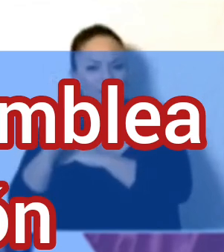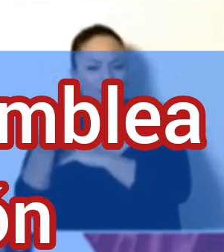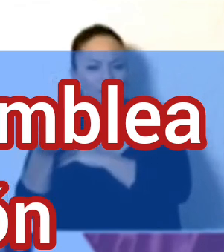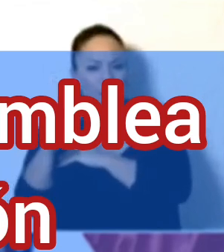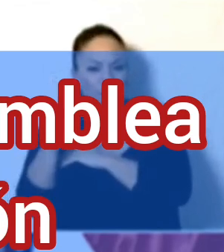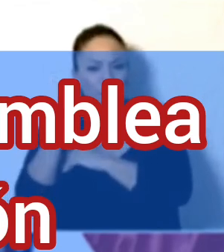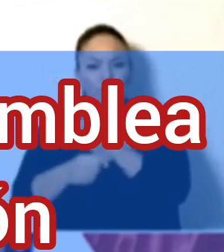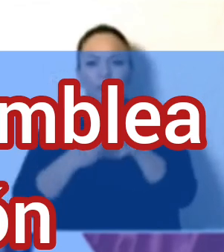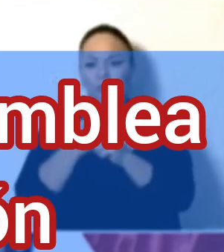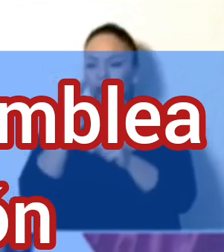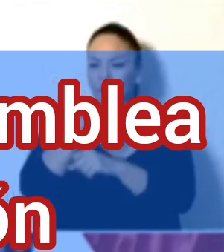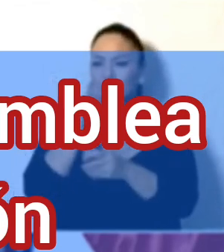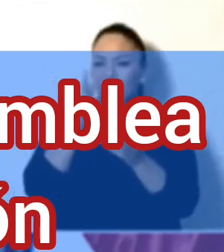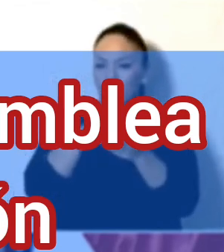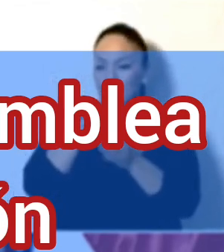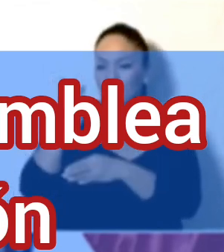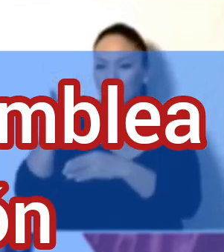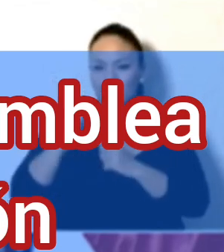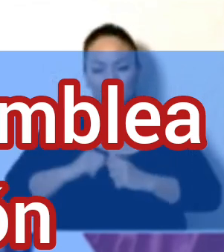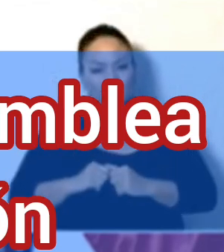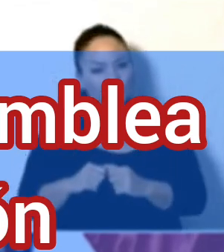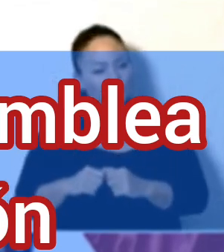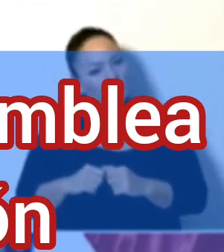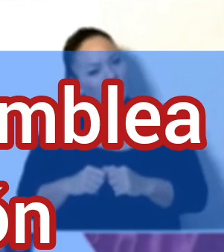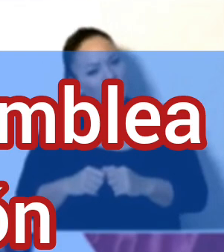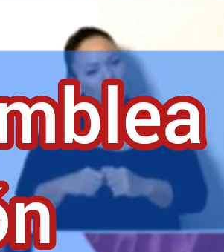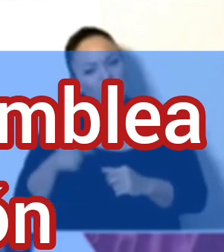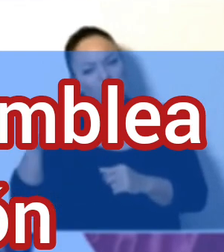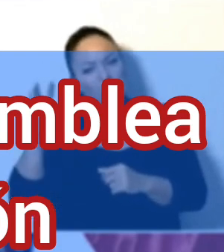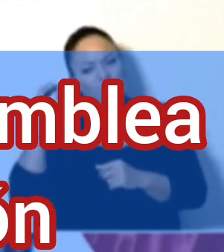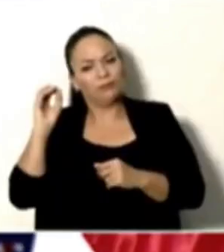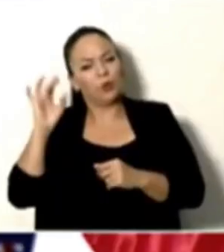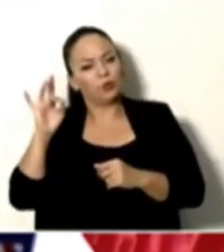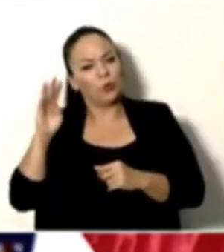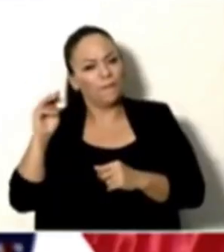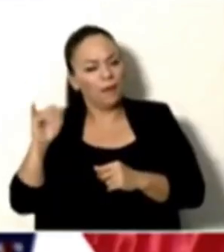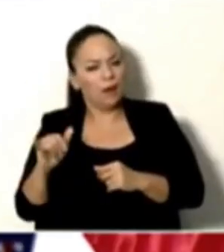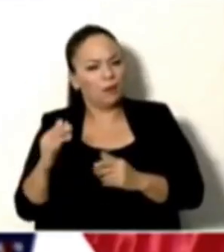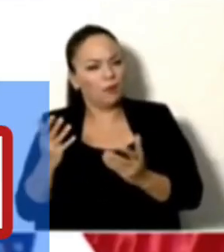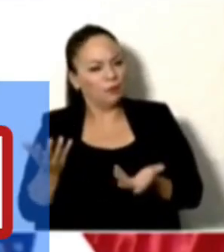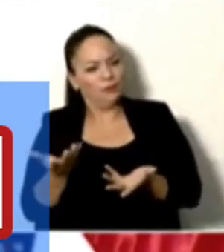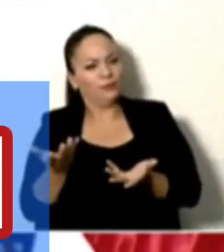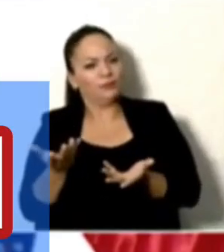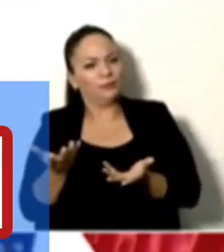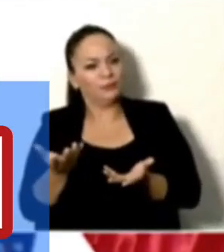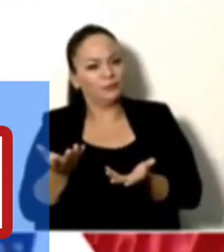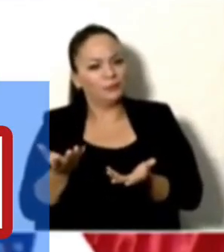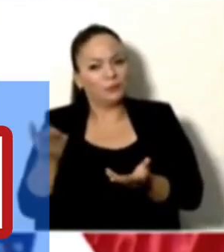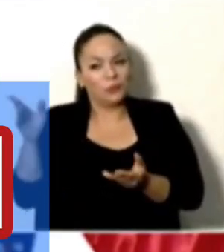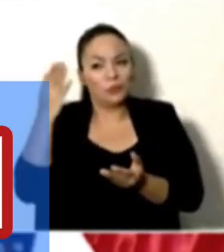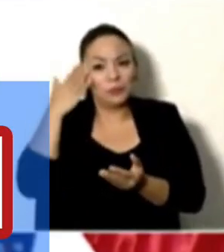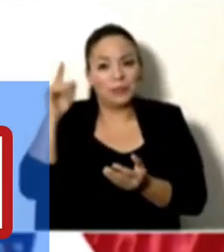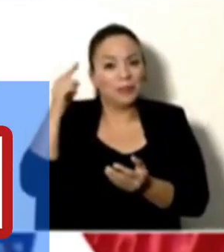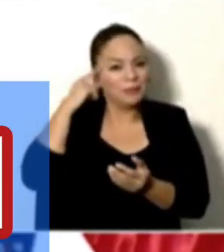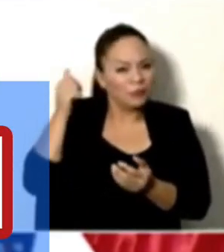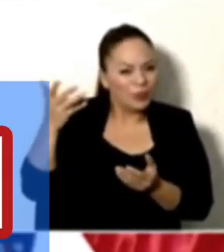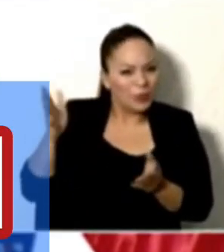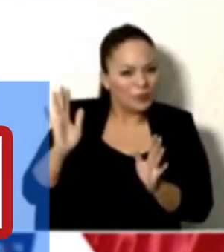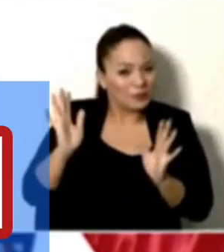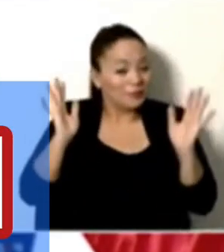de agosto del 2022. De él no sería el 8 de mayo, o pensaba que, no sé, mejor me